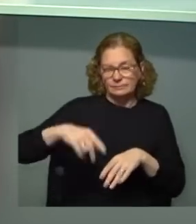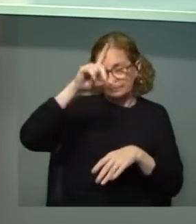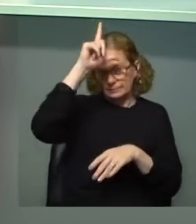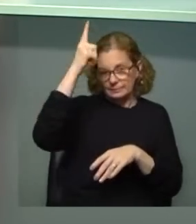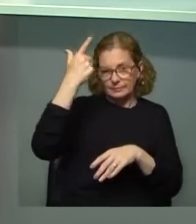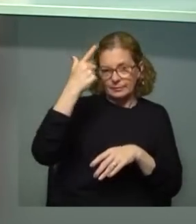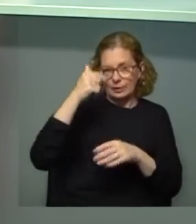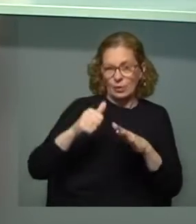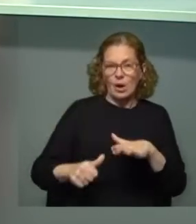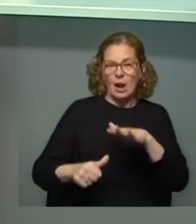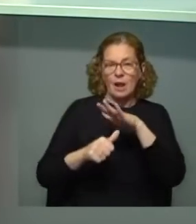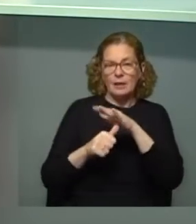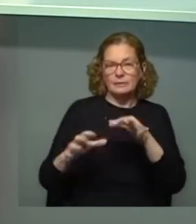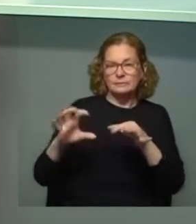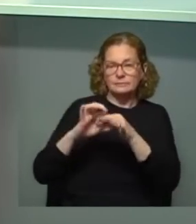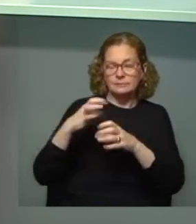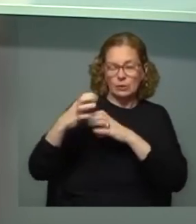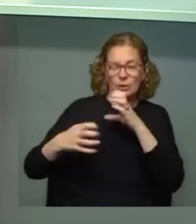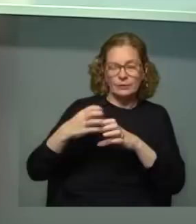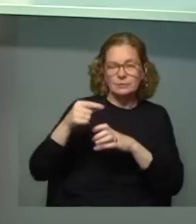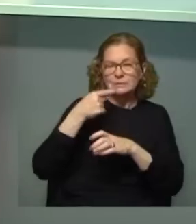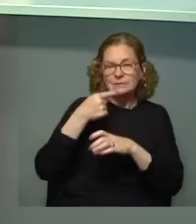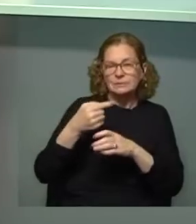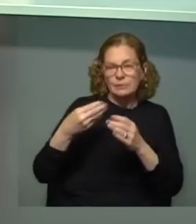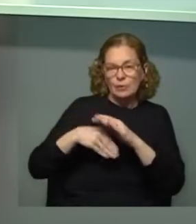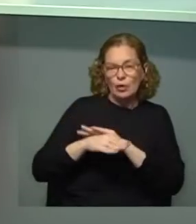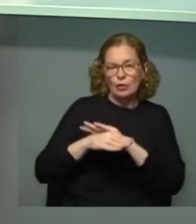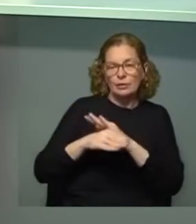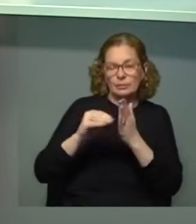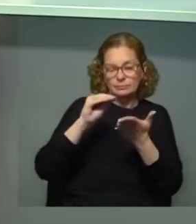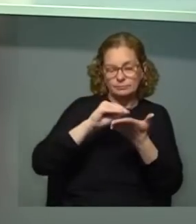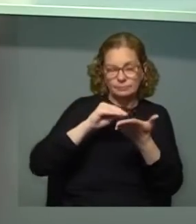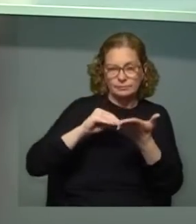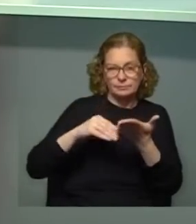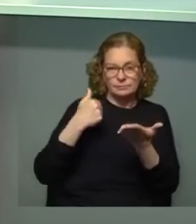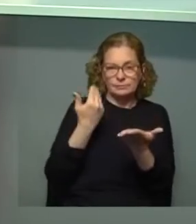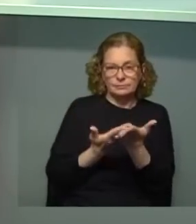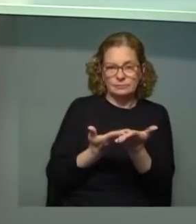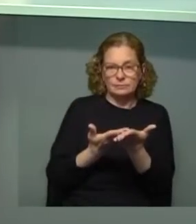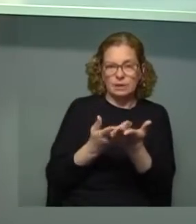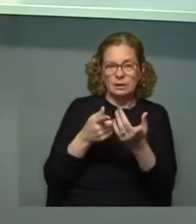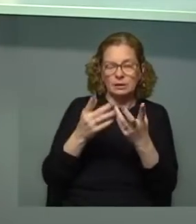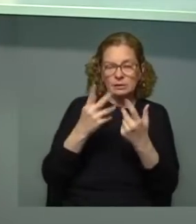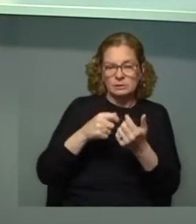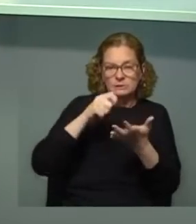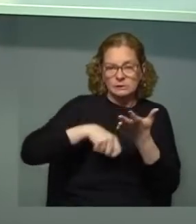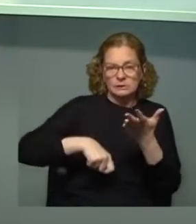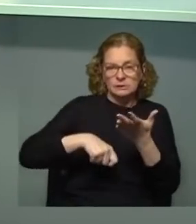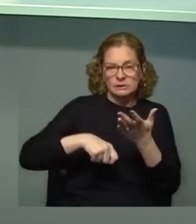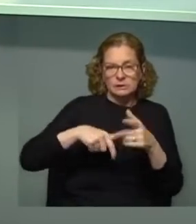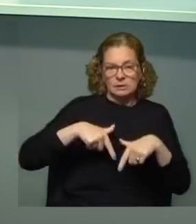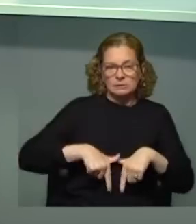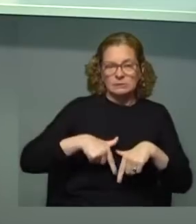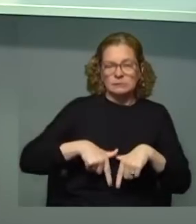calle Pou con Los líderes de la coalición que afirmaron que fueron incorporadas en gran medida sus propuestas y de esta manera se firmará en el consejo de